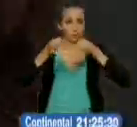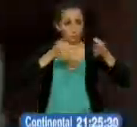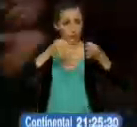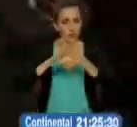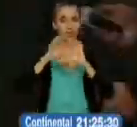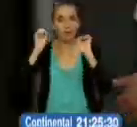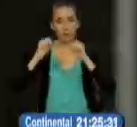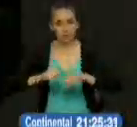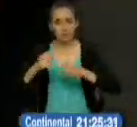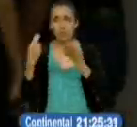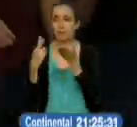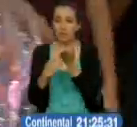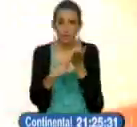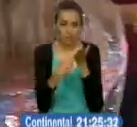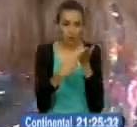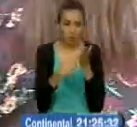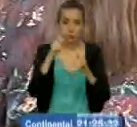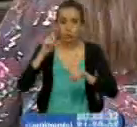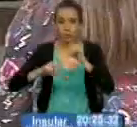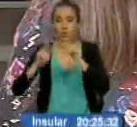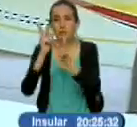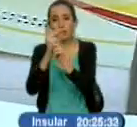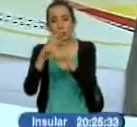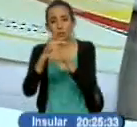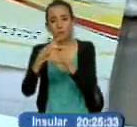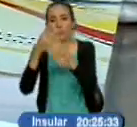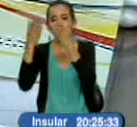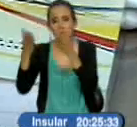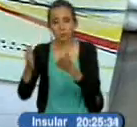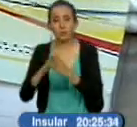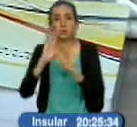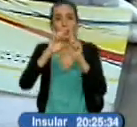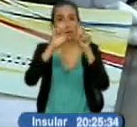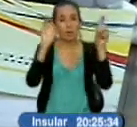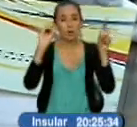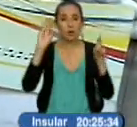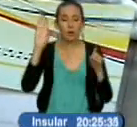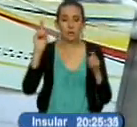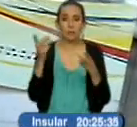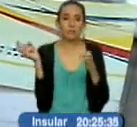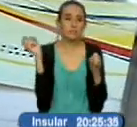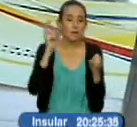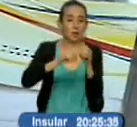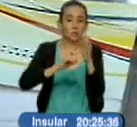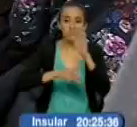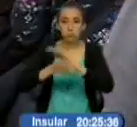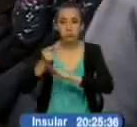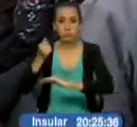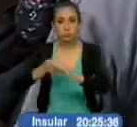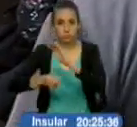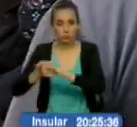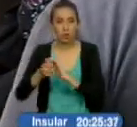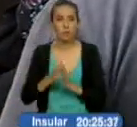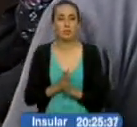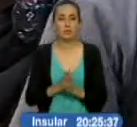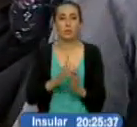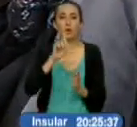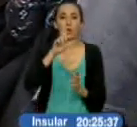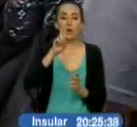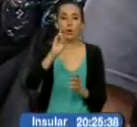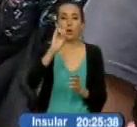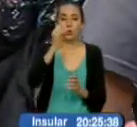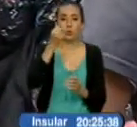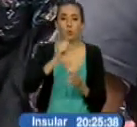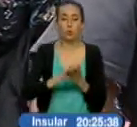se habrían efectuado los encuentros entre funcionarios de gobierno y la constructora para negociar el pago de coimas. Lo propio hizo Luis Calle, directivo